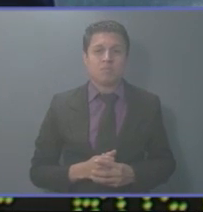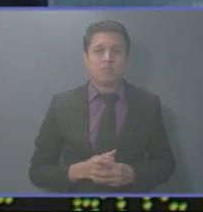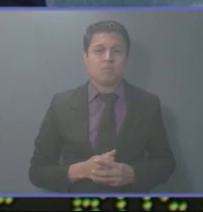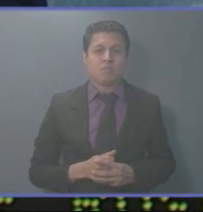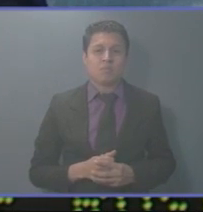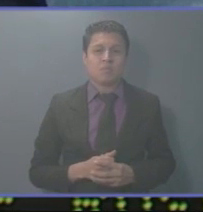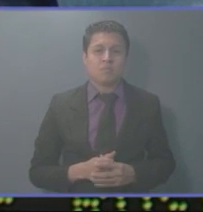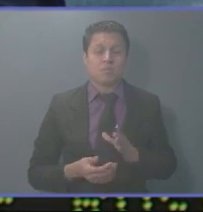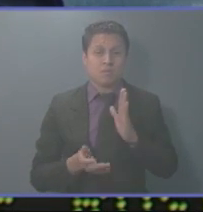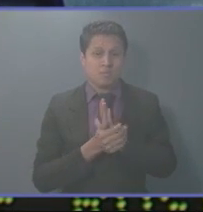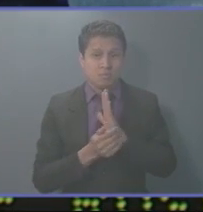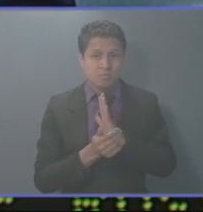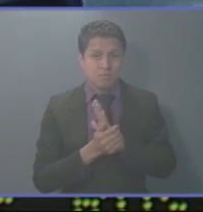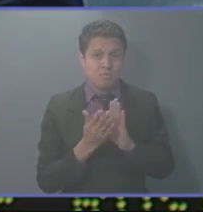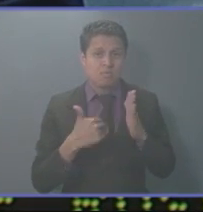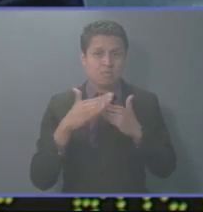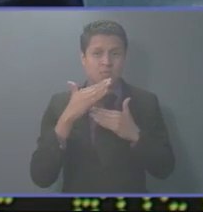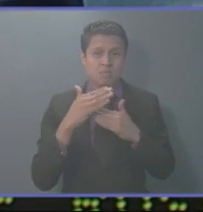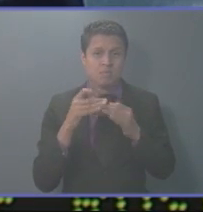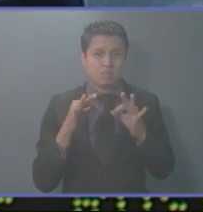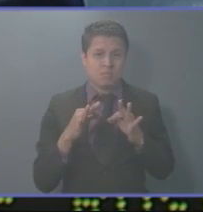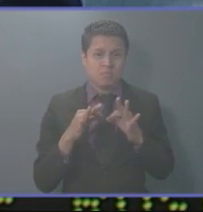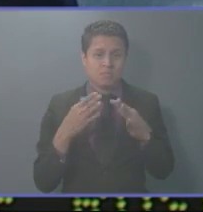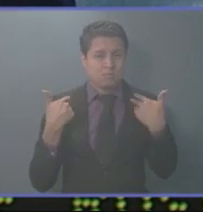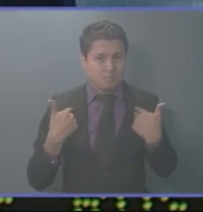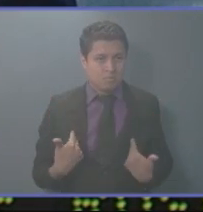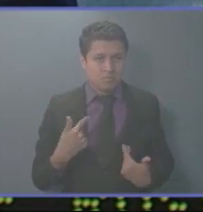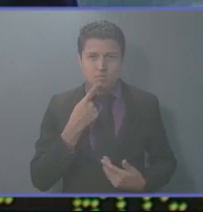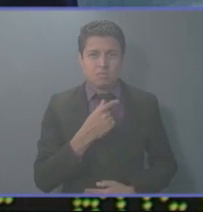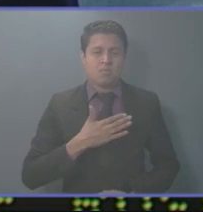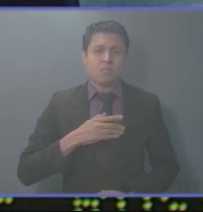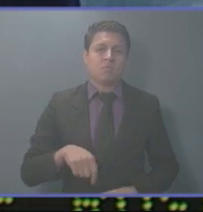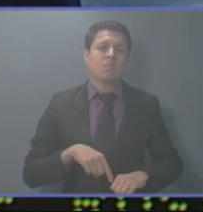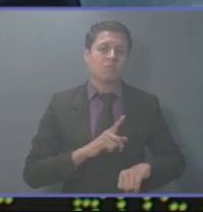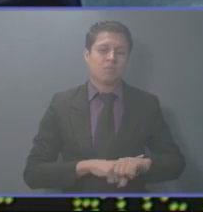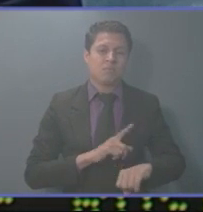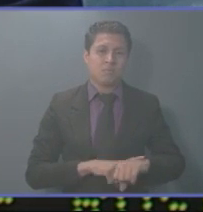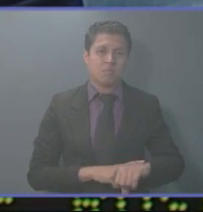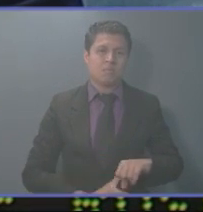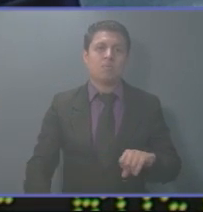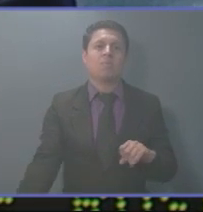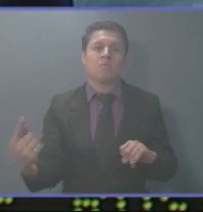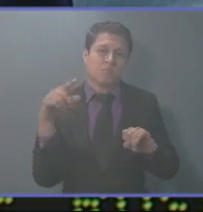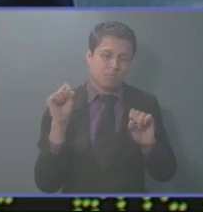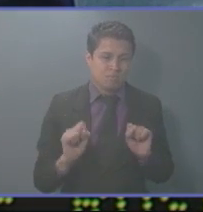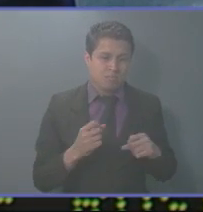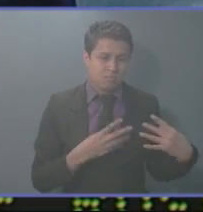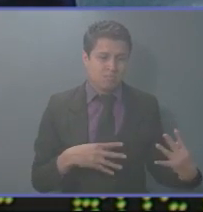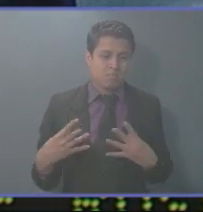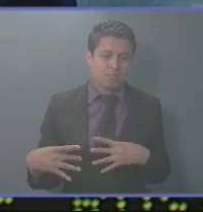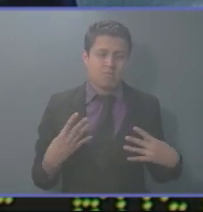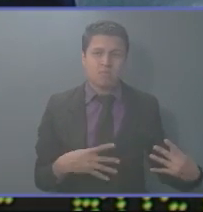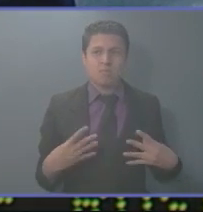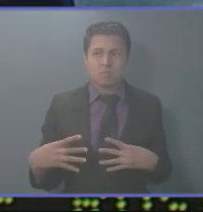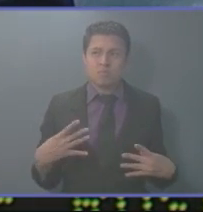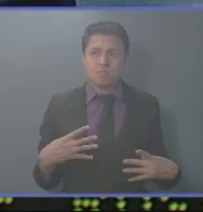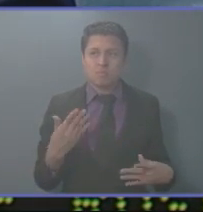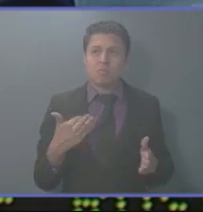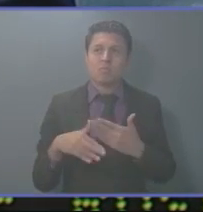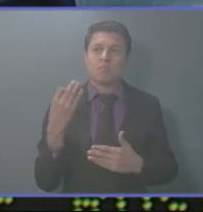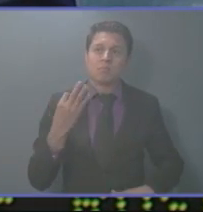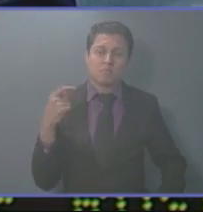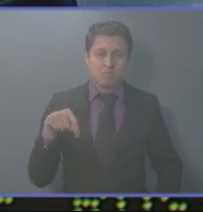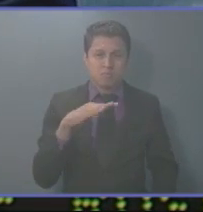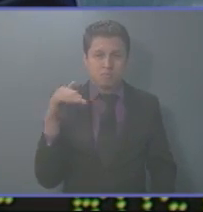Son el talento más valioso que tenemos para dinamizar lo que más